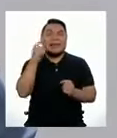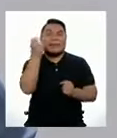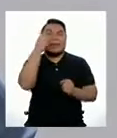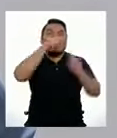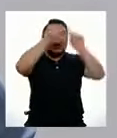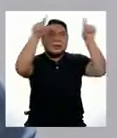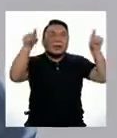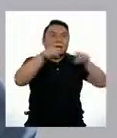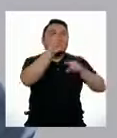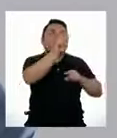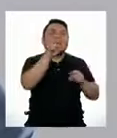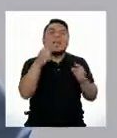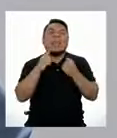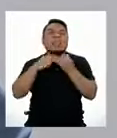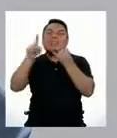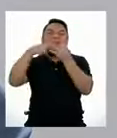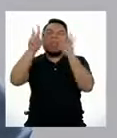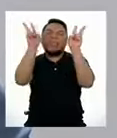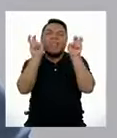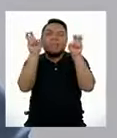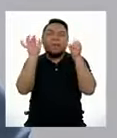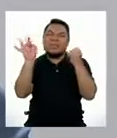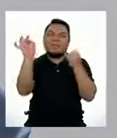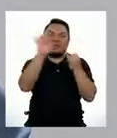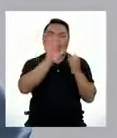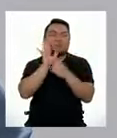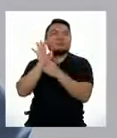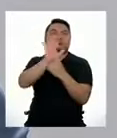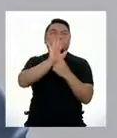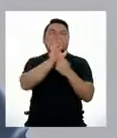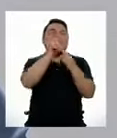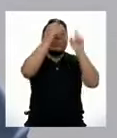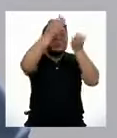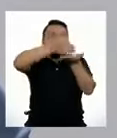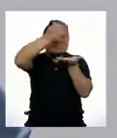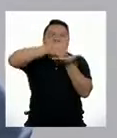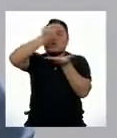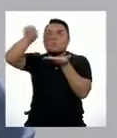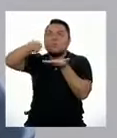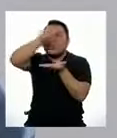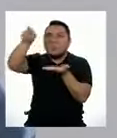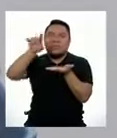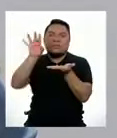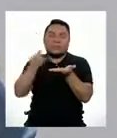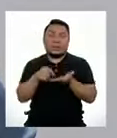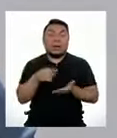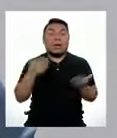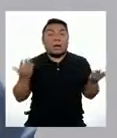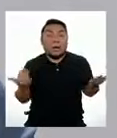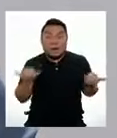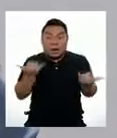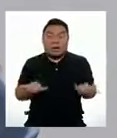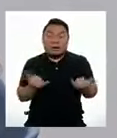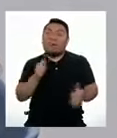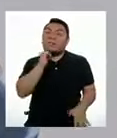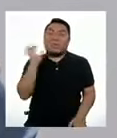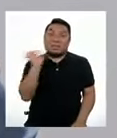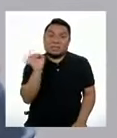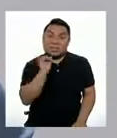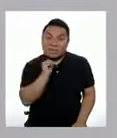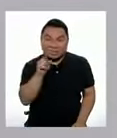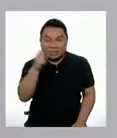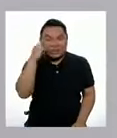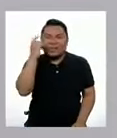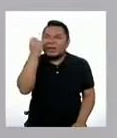gráficos sobre varios temas de todo tipo. Pero no te preocupes, si hay algunos gráficos que no hemos visto aquí y que